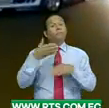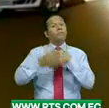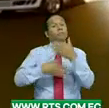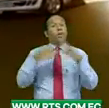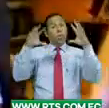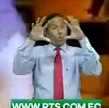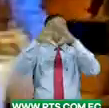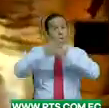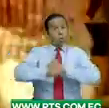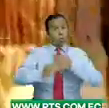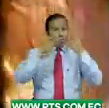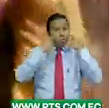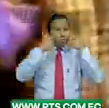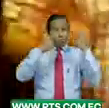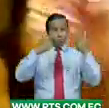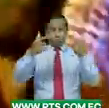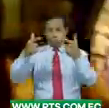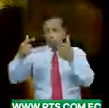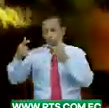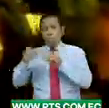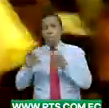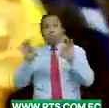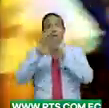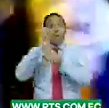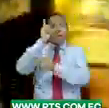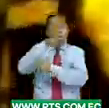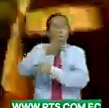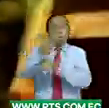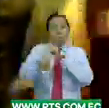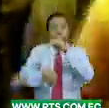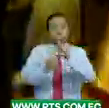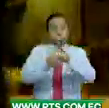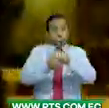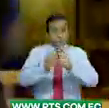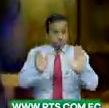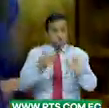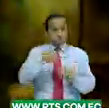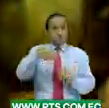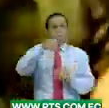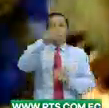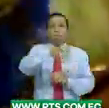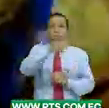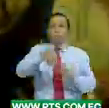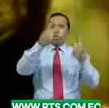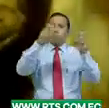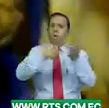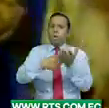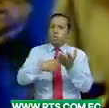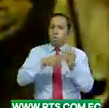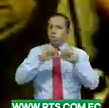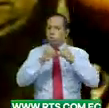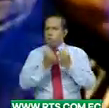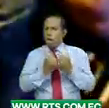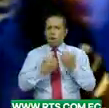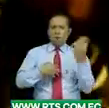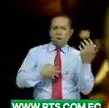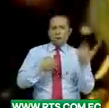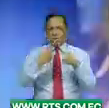operativo se centró en el cumplimiento del toque de queda y la prohibición de las reuniones sociales.